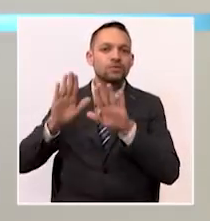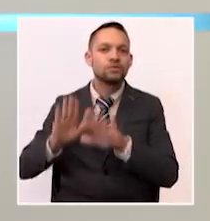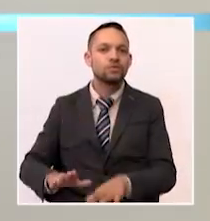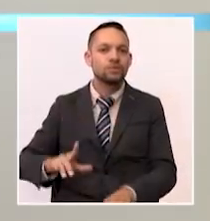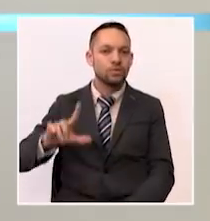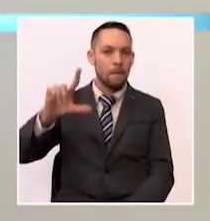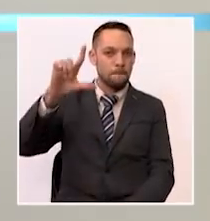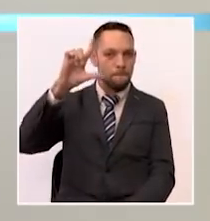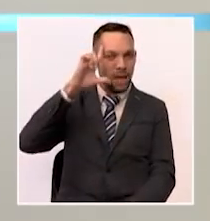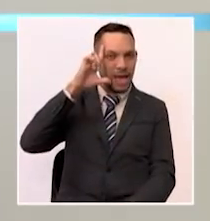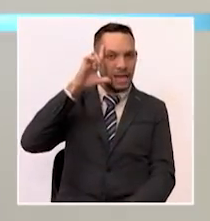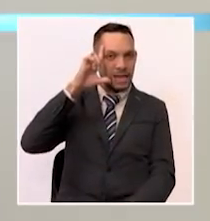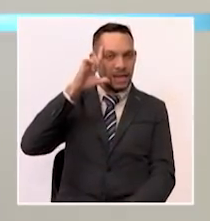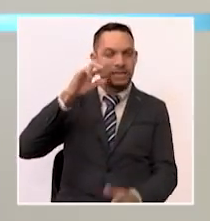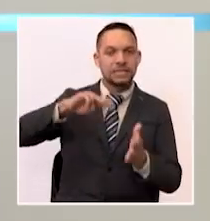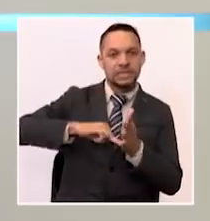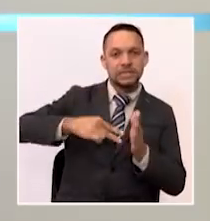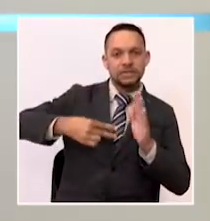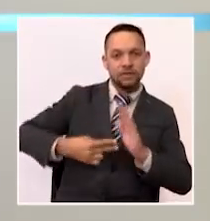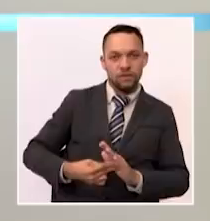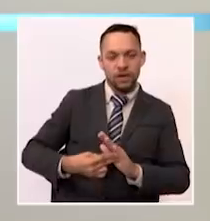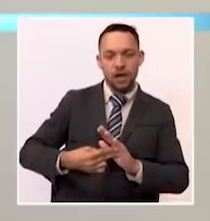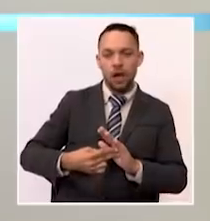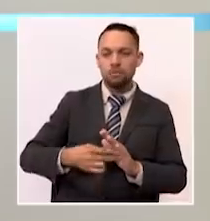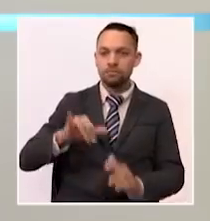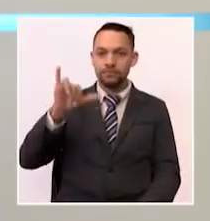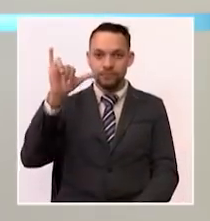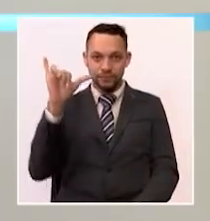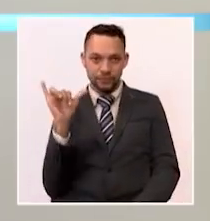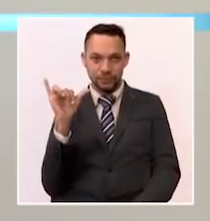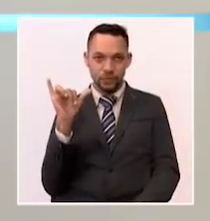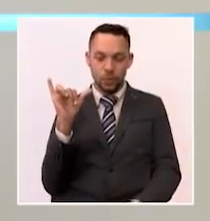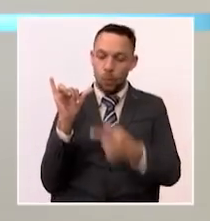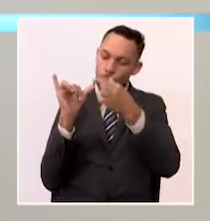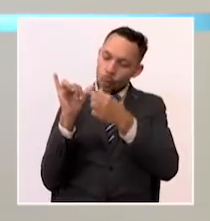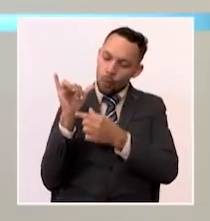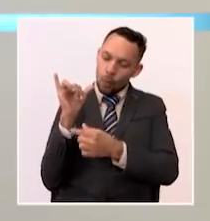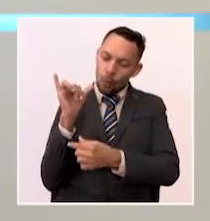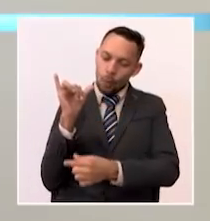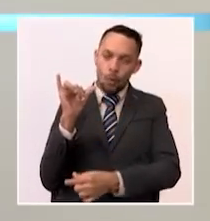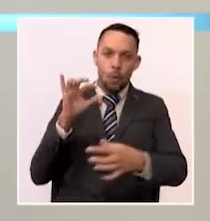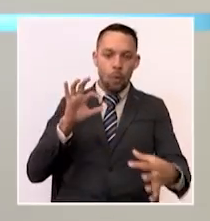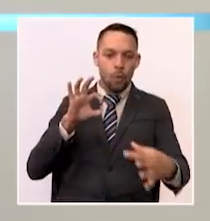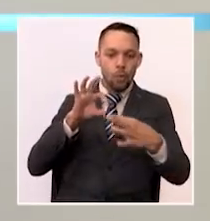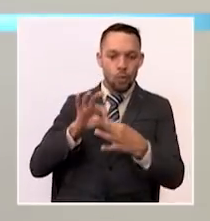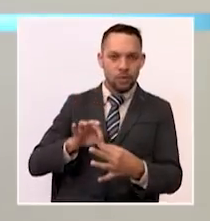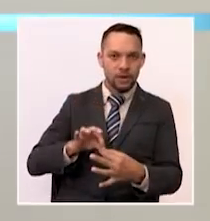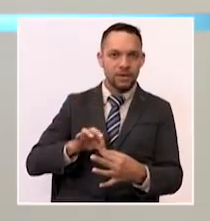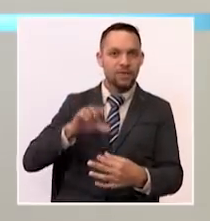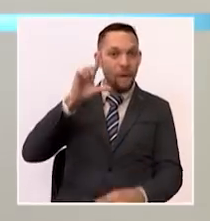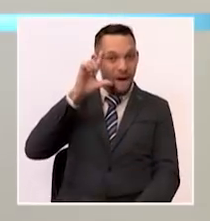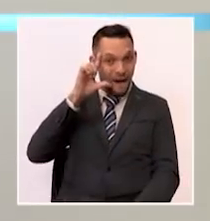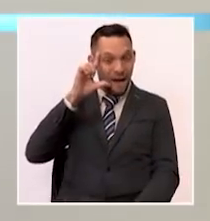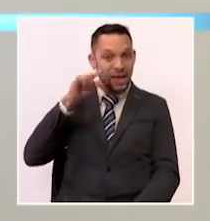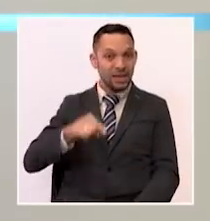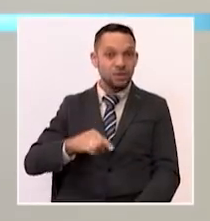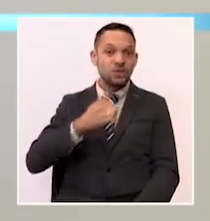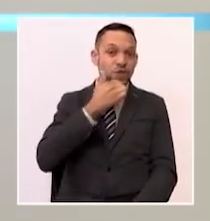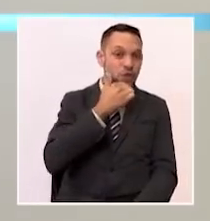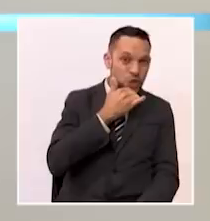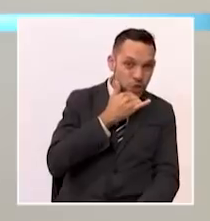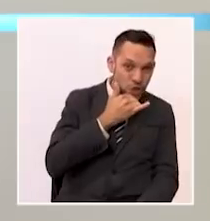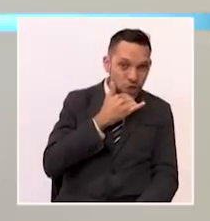que comunica la parte del cuello del útero con la región externa. Resulta que en la vagina normalmente hay